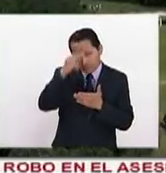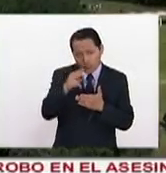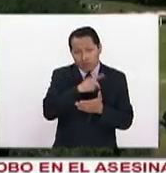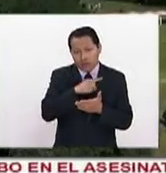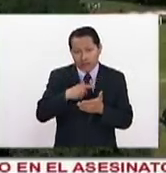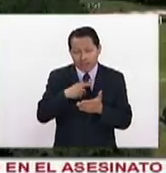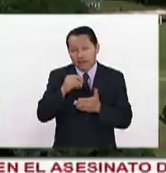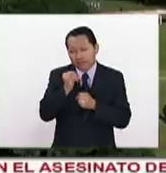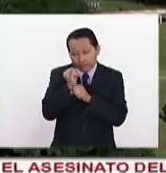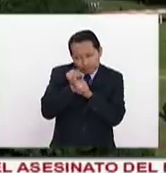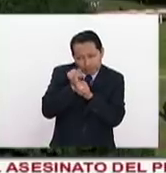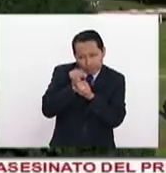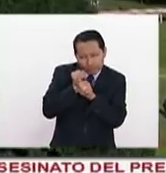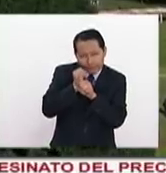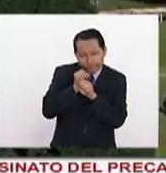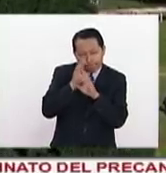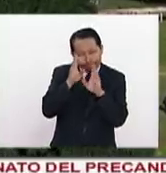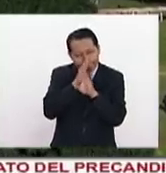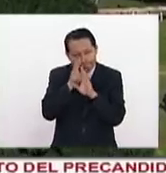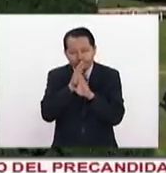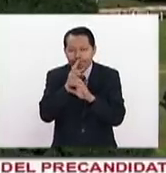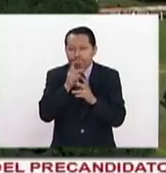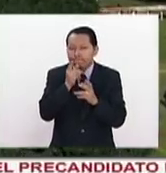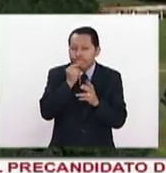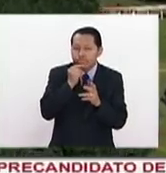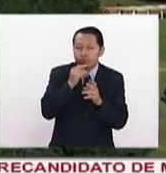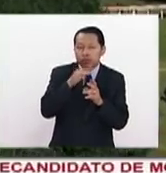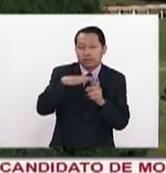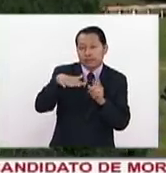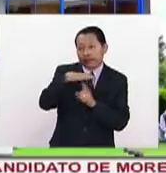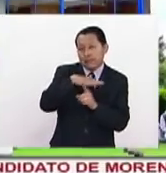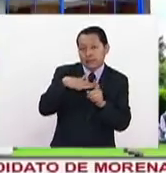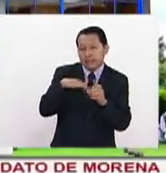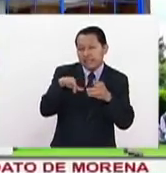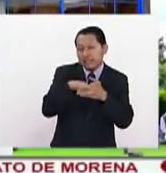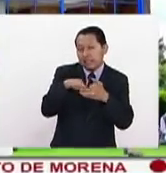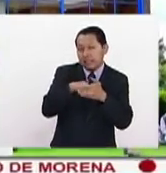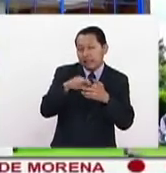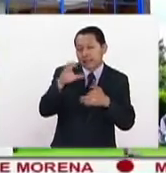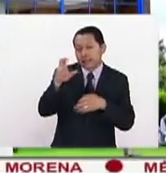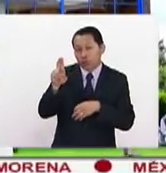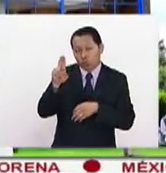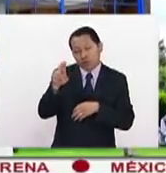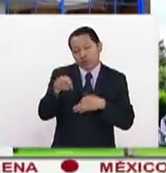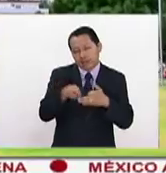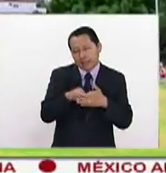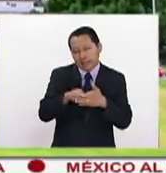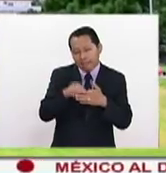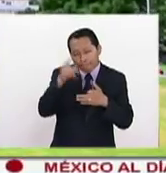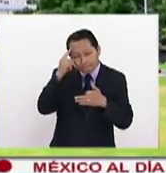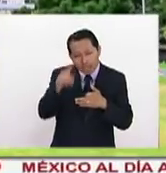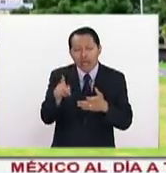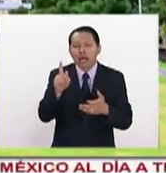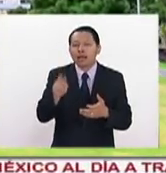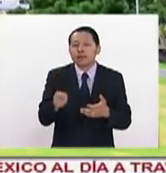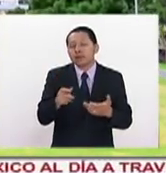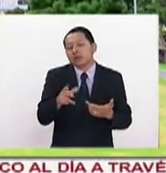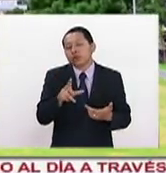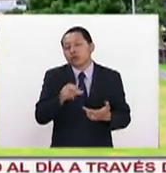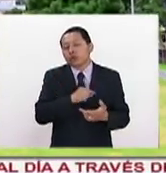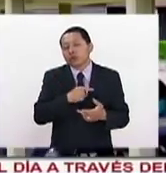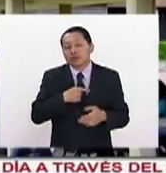de inteligencia y de supervisión policíaca en el entorno de Ciudad Universitaria, pues para evitar que existan este tipo